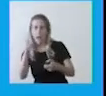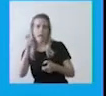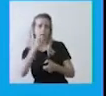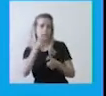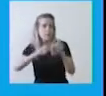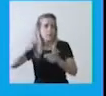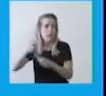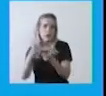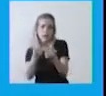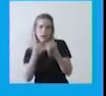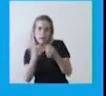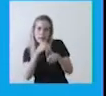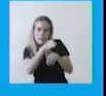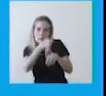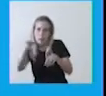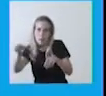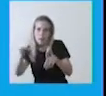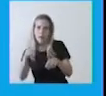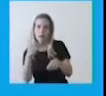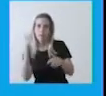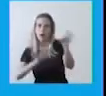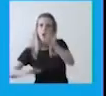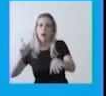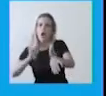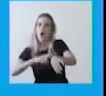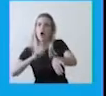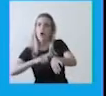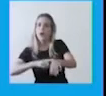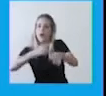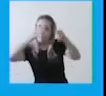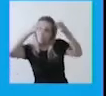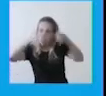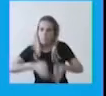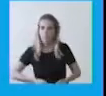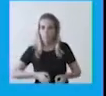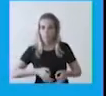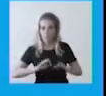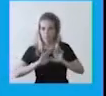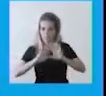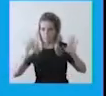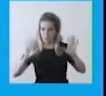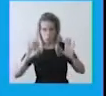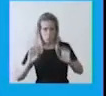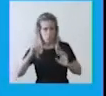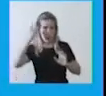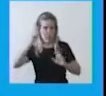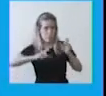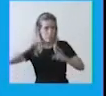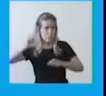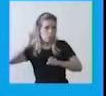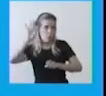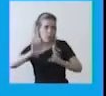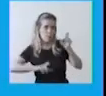seguir atendiendo de forma normal como se venía dando y por 15 días, según la Dirección Provincial de Odontología, se